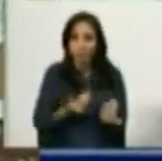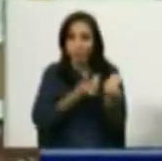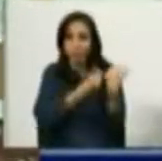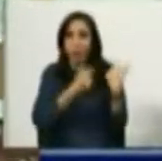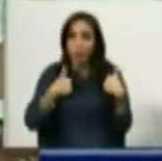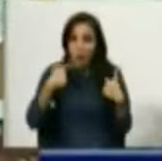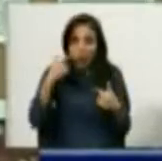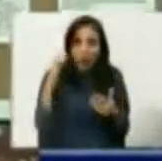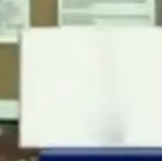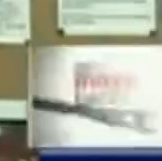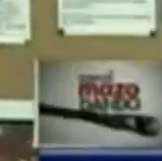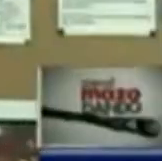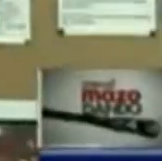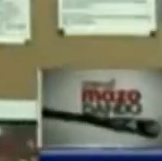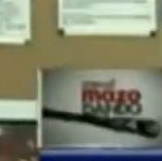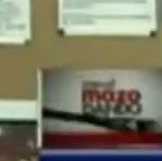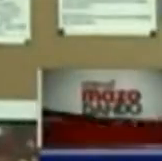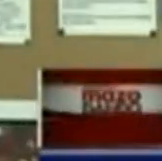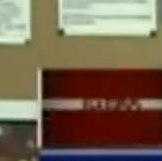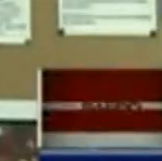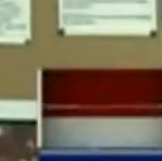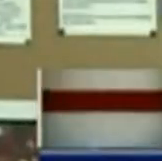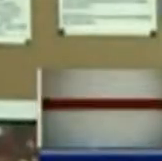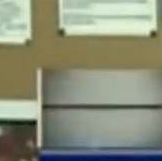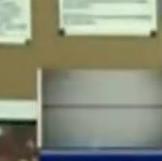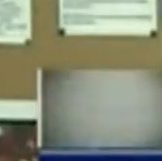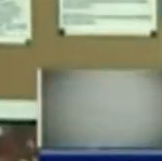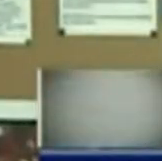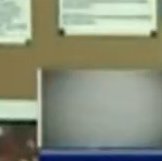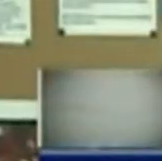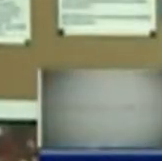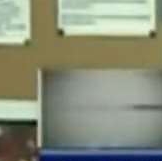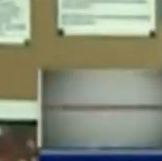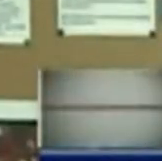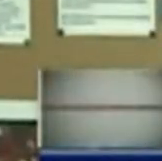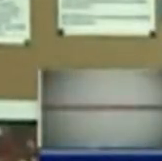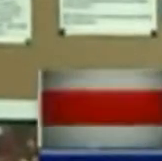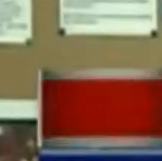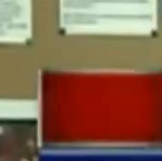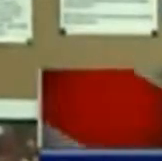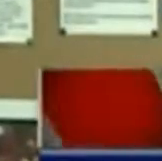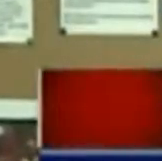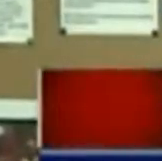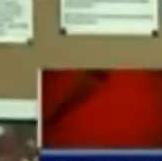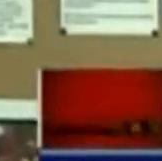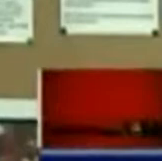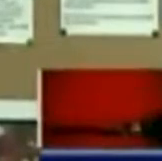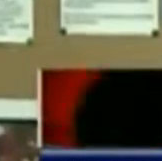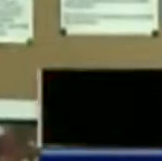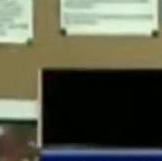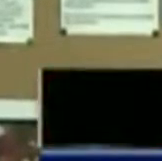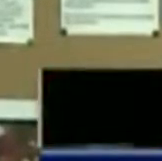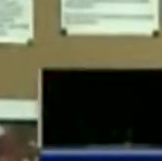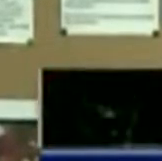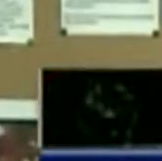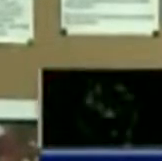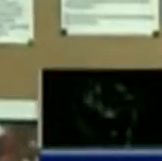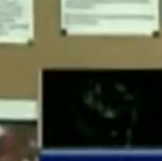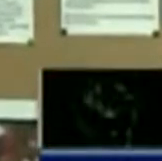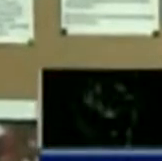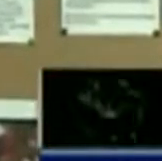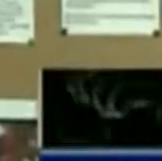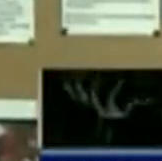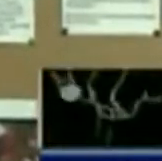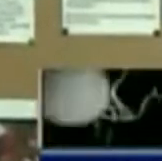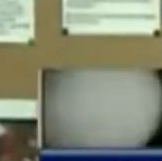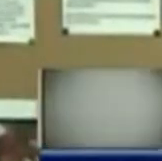los documentos él como ministro firmando el otorgamiento de unas concesiones de telefonía móvil